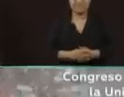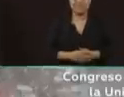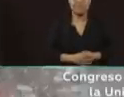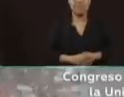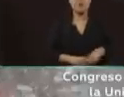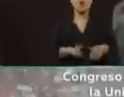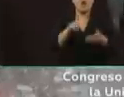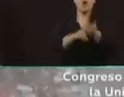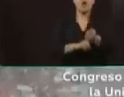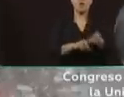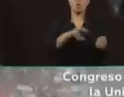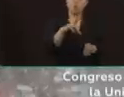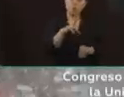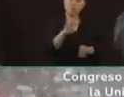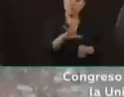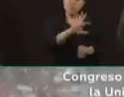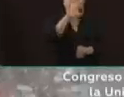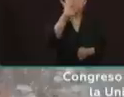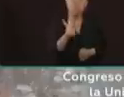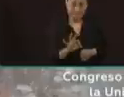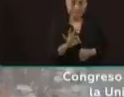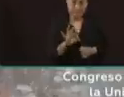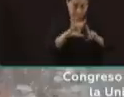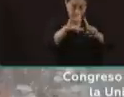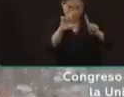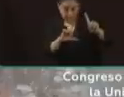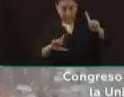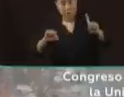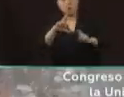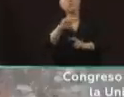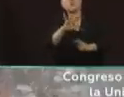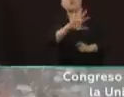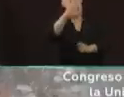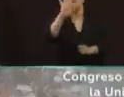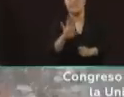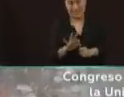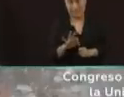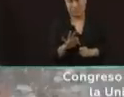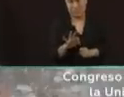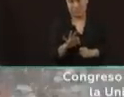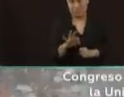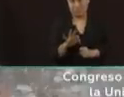El 85% del territorio nacional.